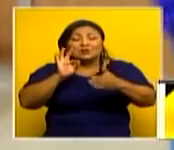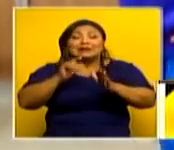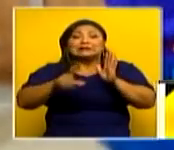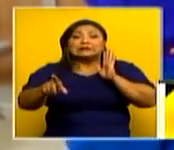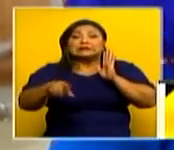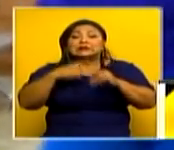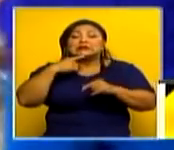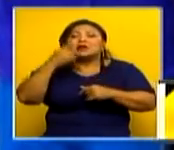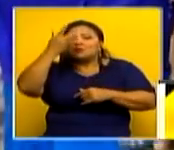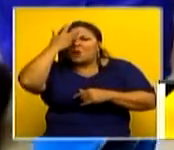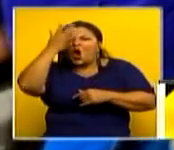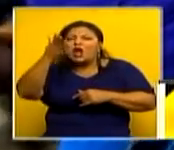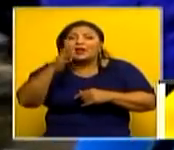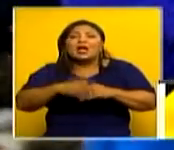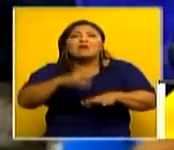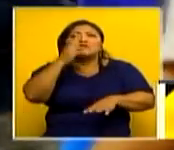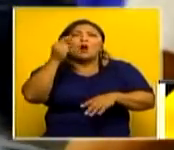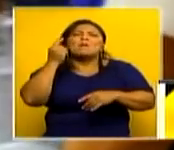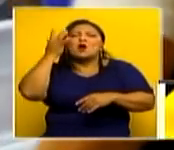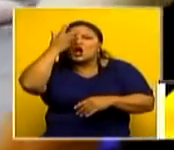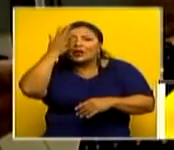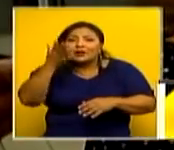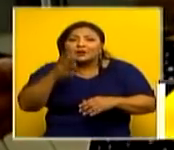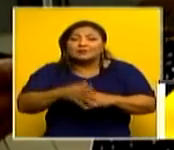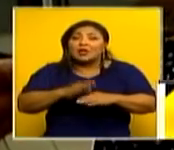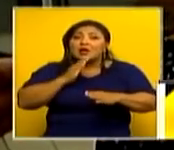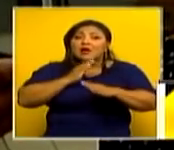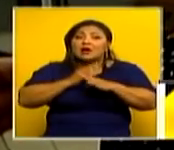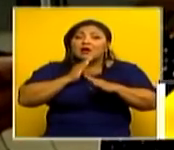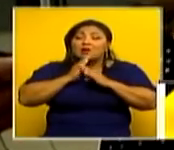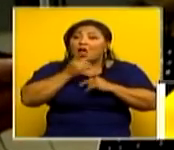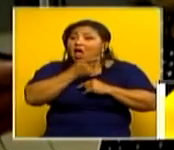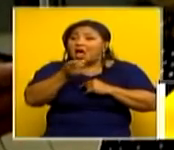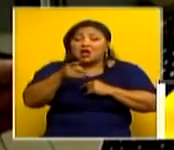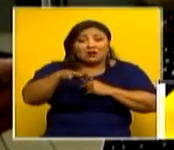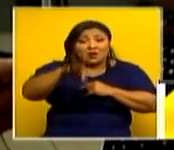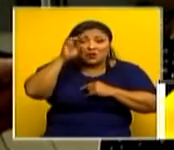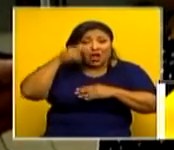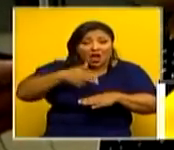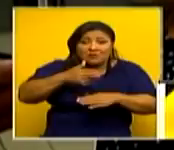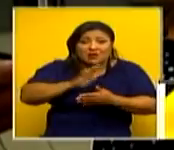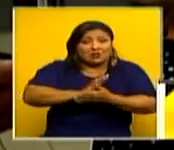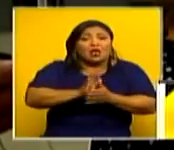expresó por qué habrían actuado de esa forma. Ya, a ellos no les han encontrado ninguna arma,